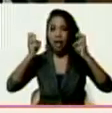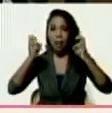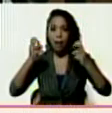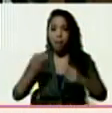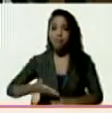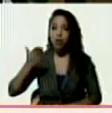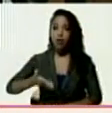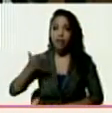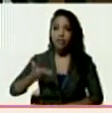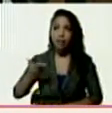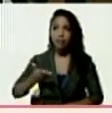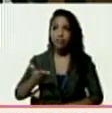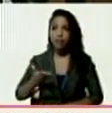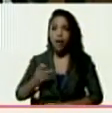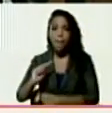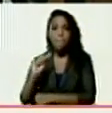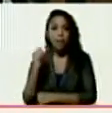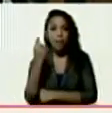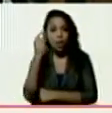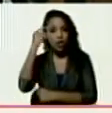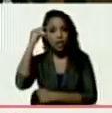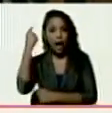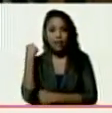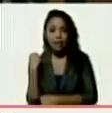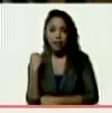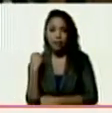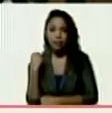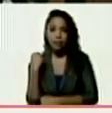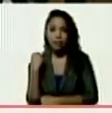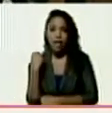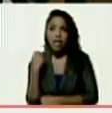primero es que el día de ayer